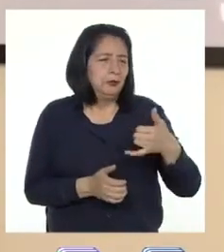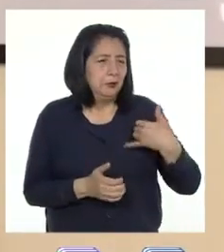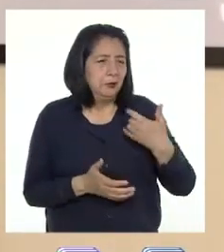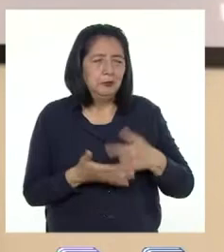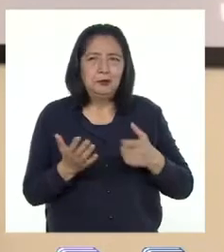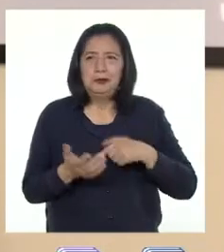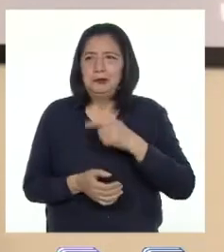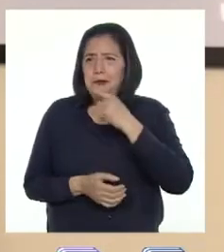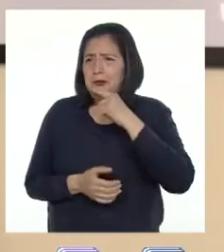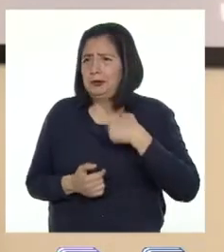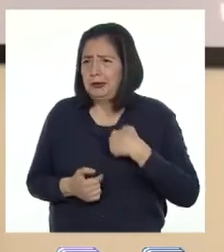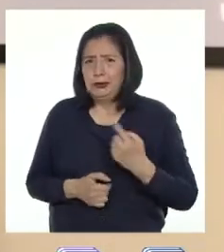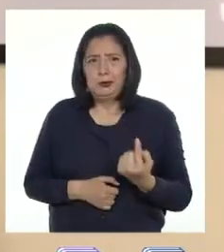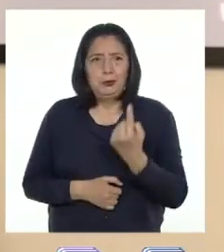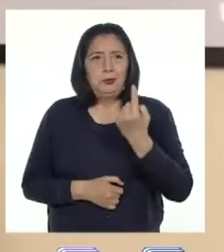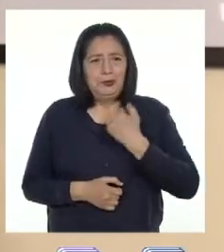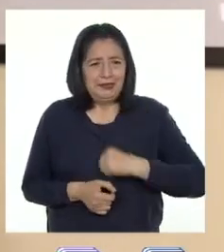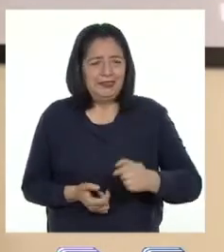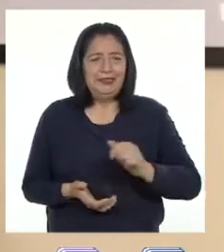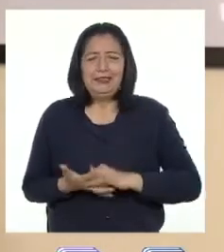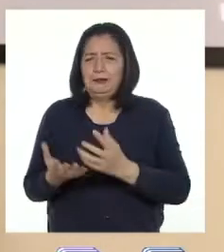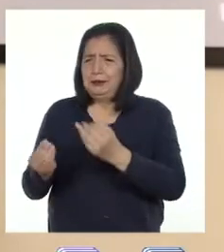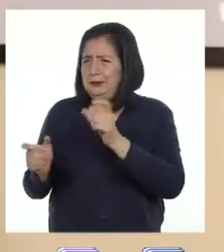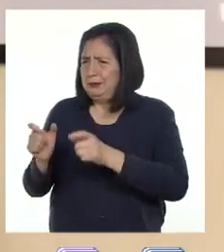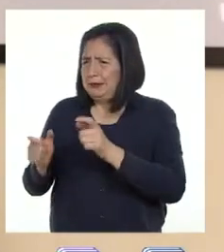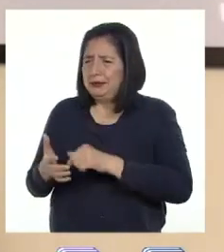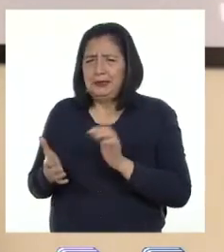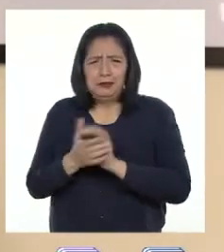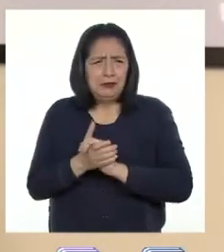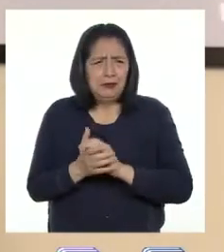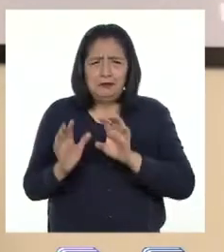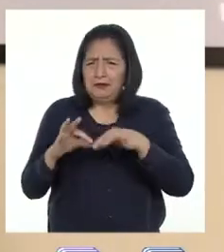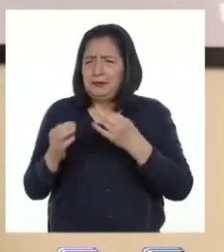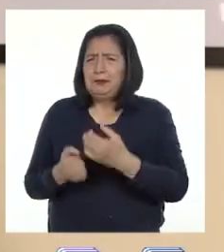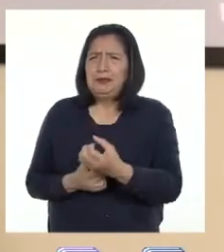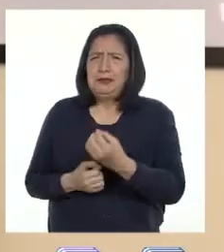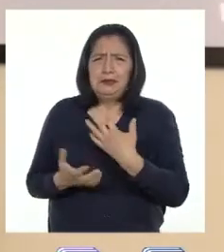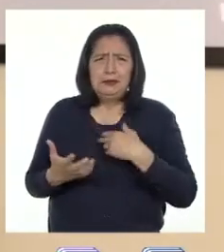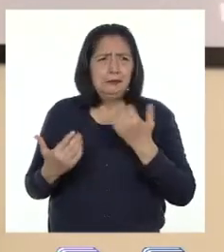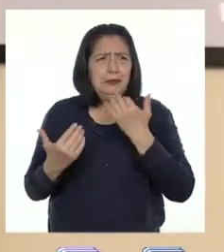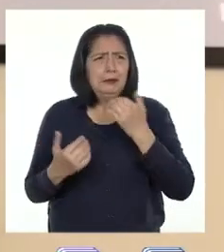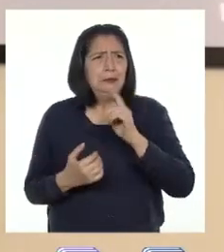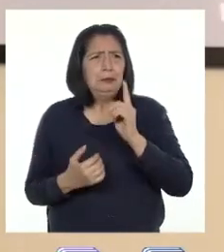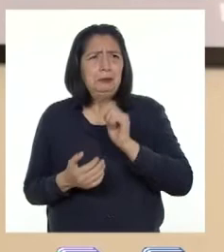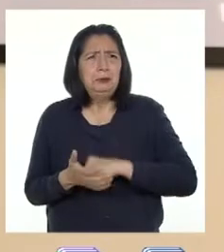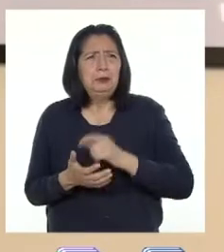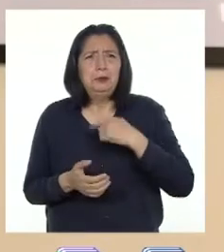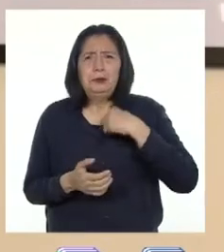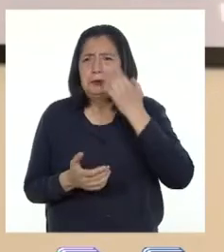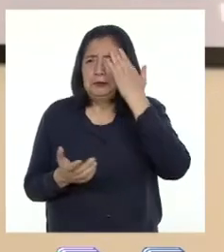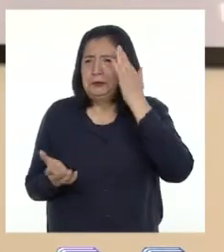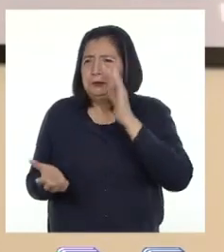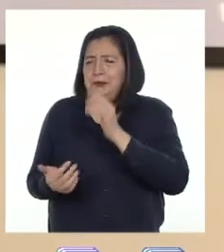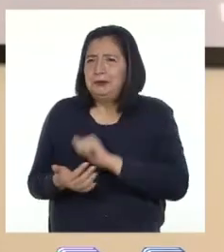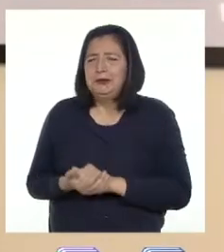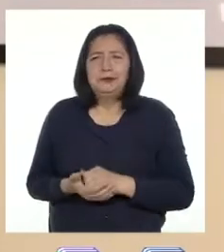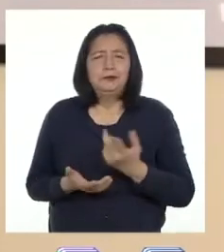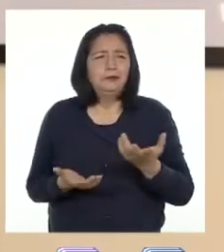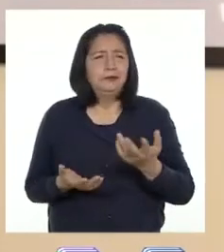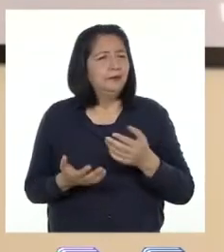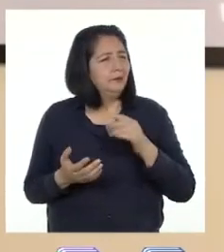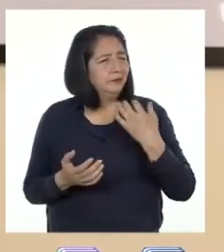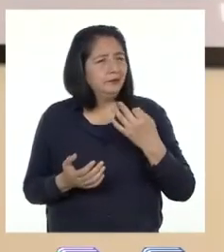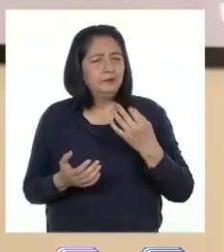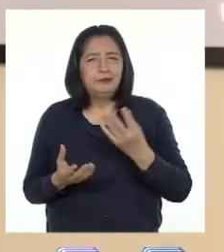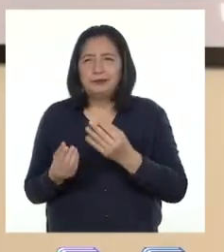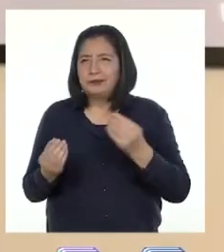luego era mujer y era hija única, entonces muchas personas, amigos o familiares, tenían miedo porque era algo que no conocíamos. Y lo que pasa mucho